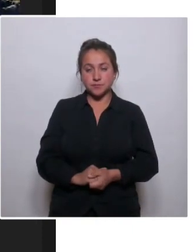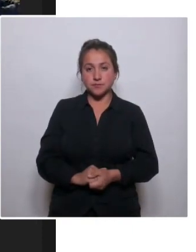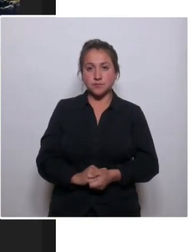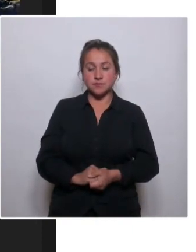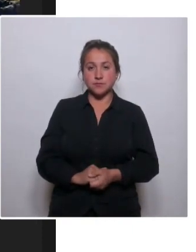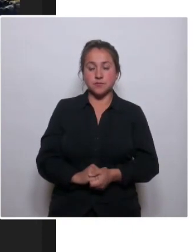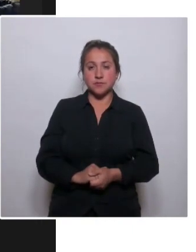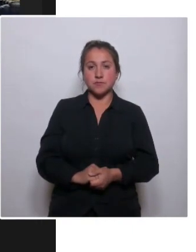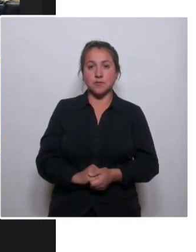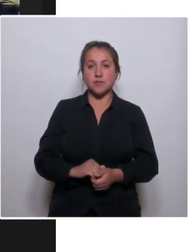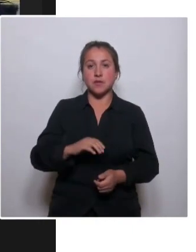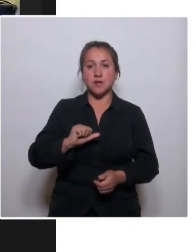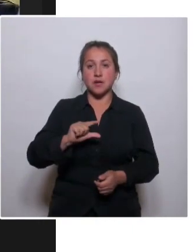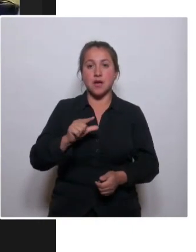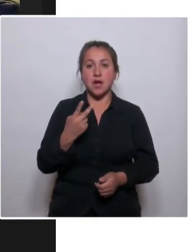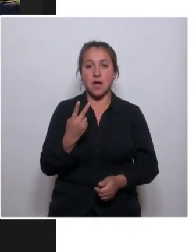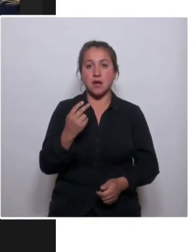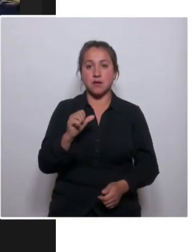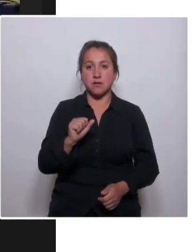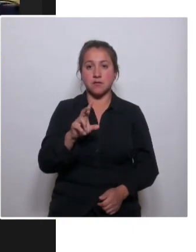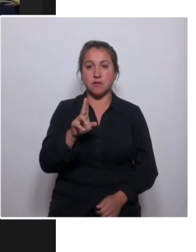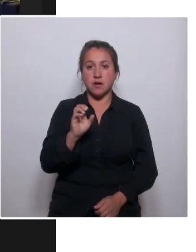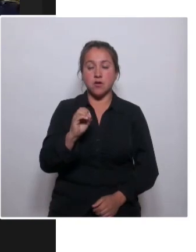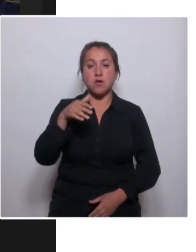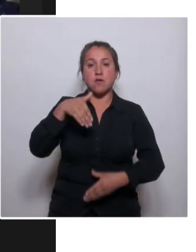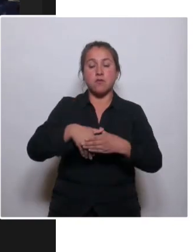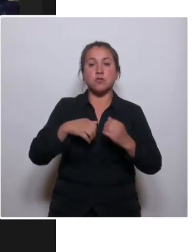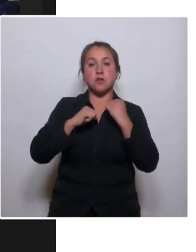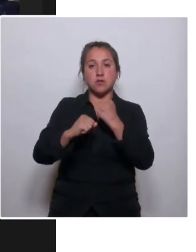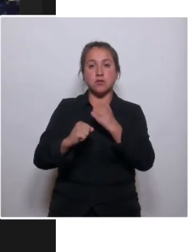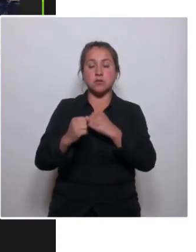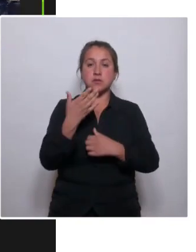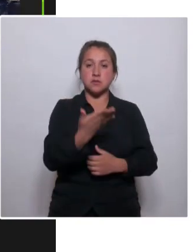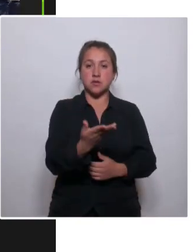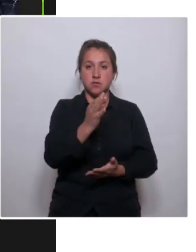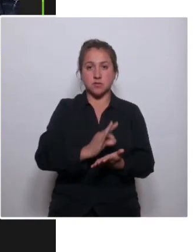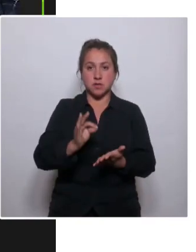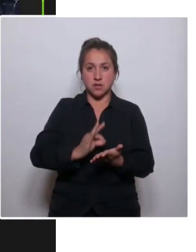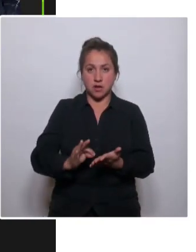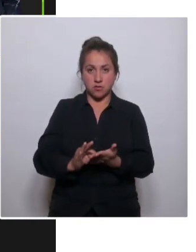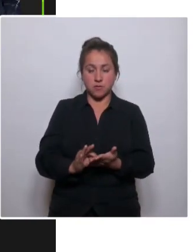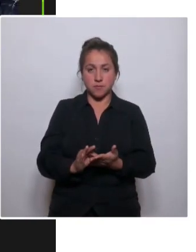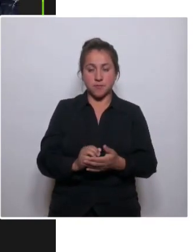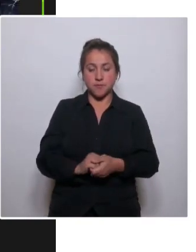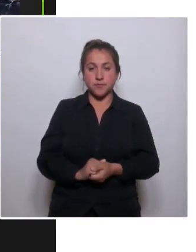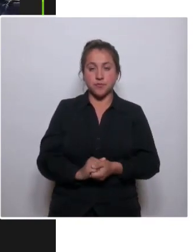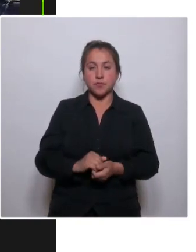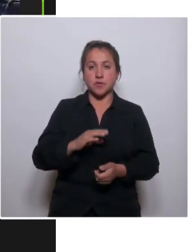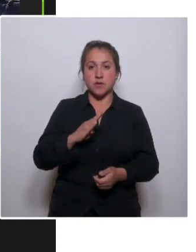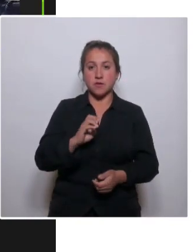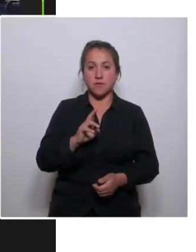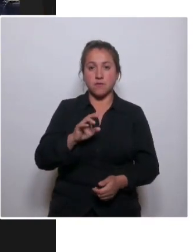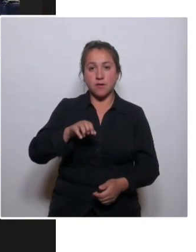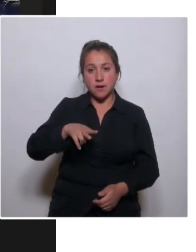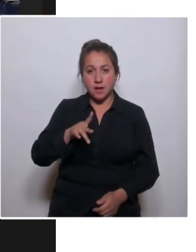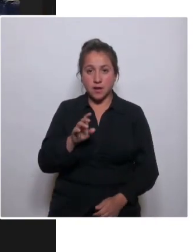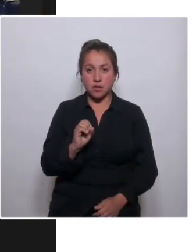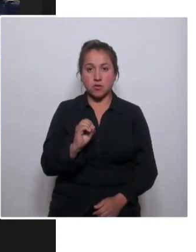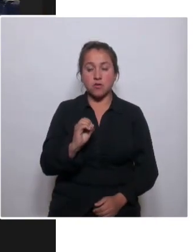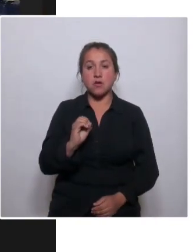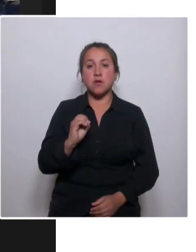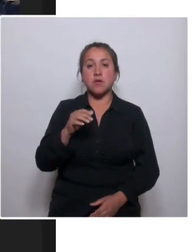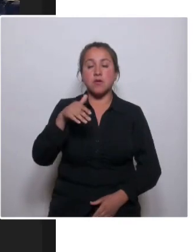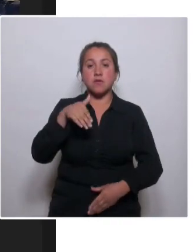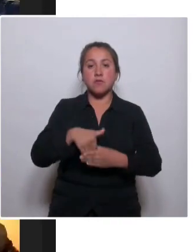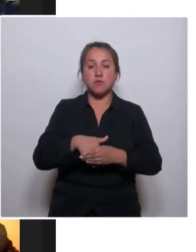Convencional Álvaro Jofré. En contra, señor secretario. Convencional Bernardo de la Maza. En contra también,